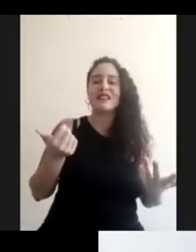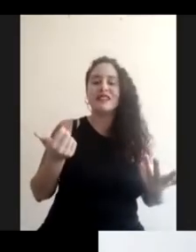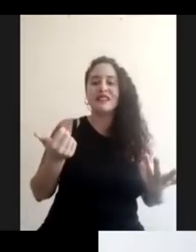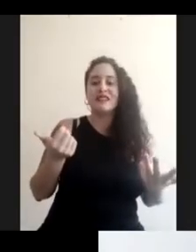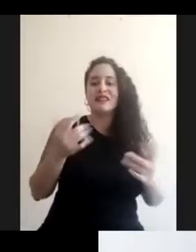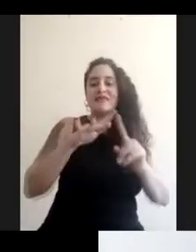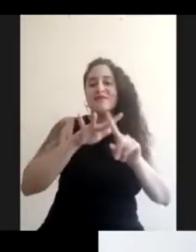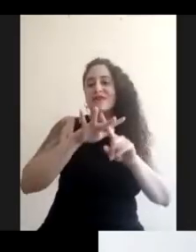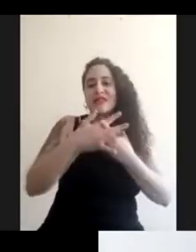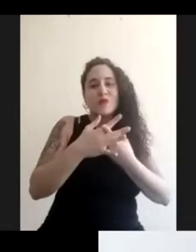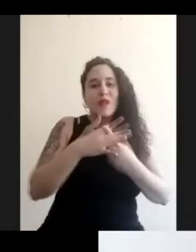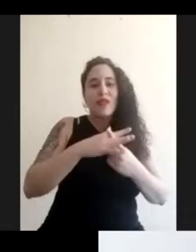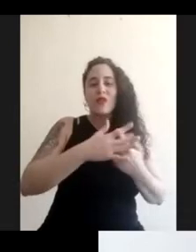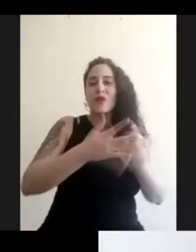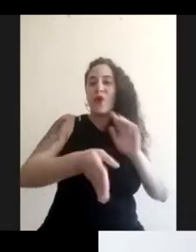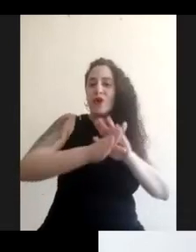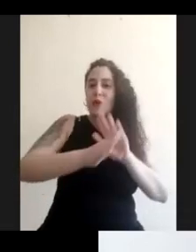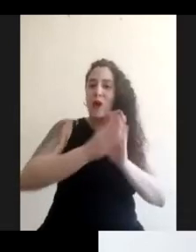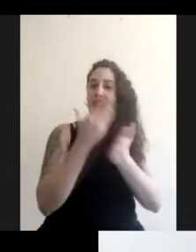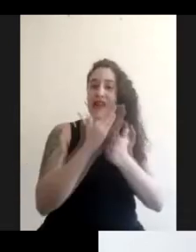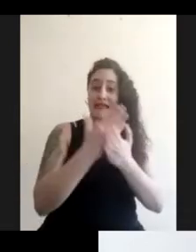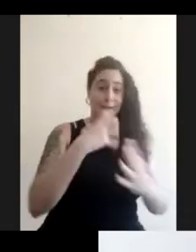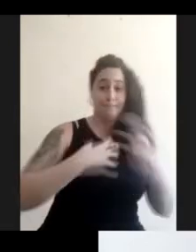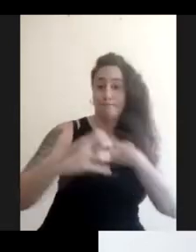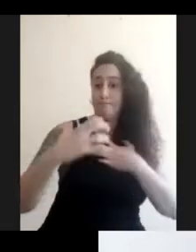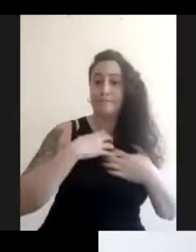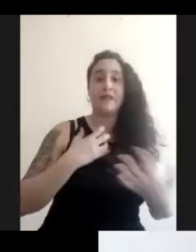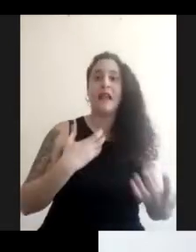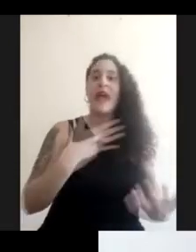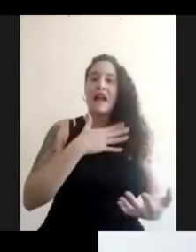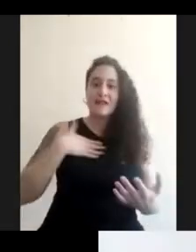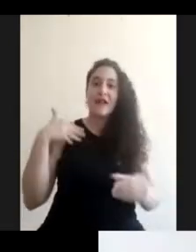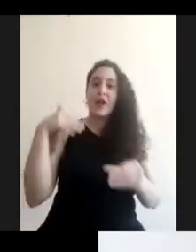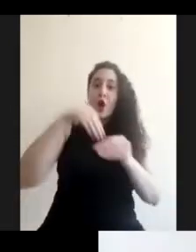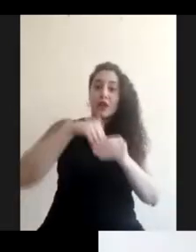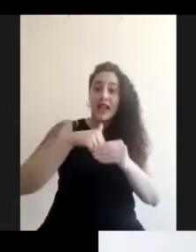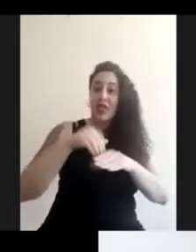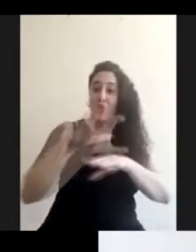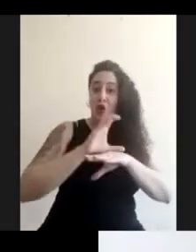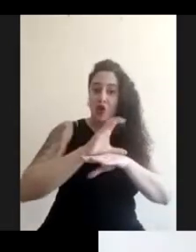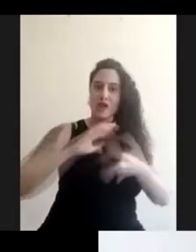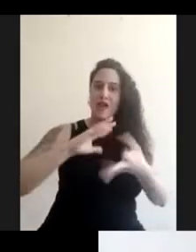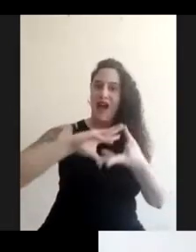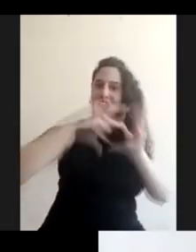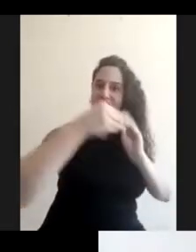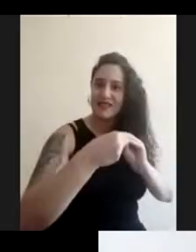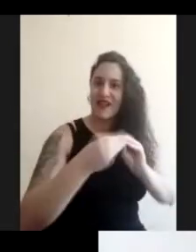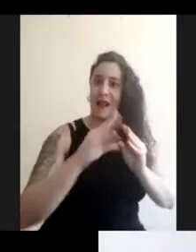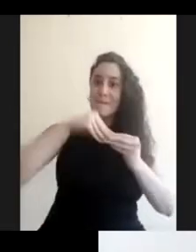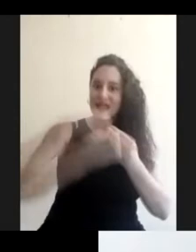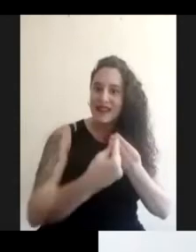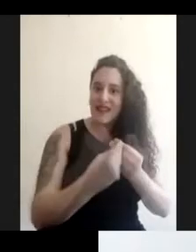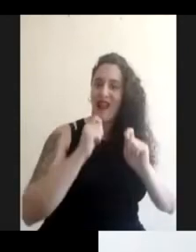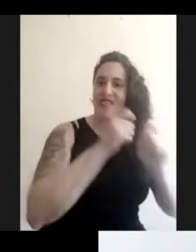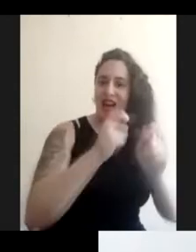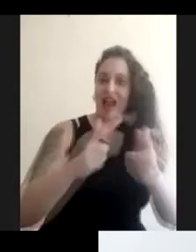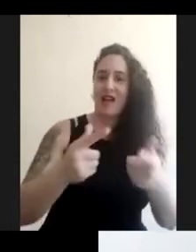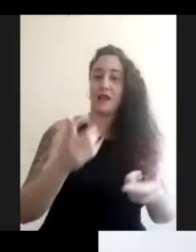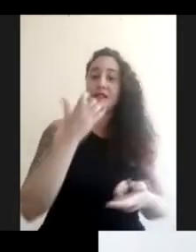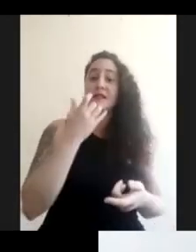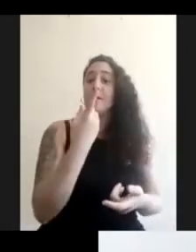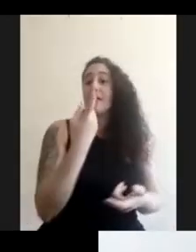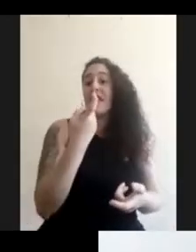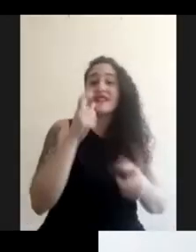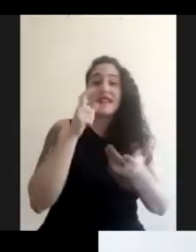en seguir con ellos las clases, en hacerles llegar los contenidos, en adaptarles materiales, por ejemplo, si le hace falta lenguaje sencillo